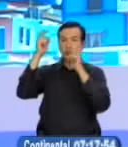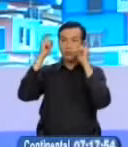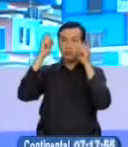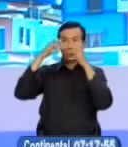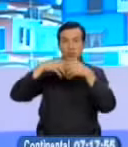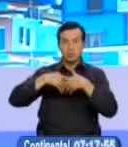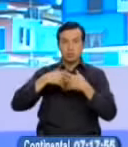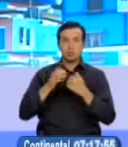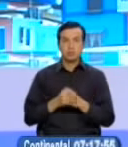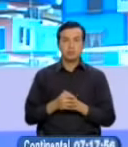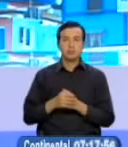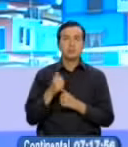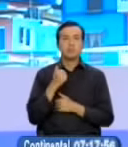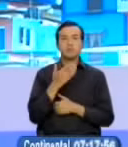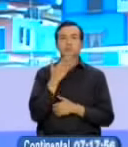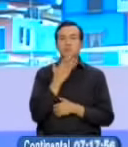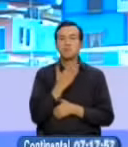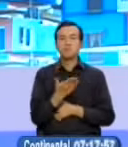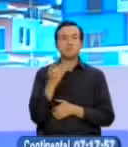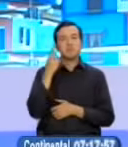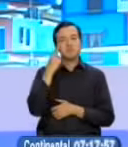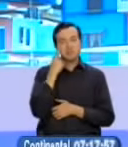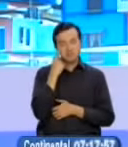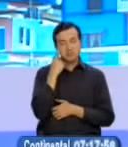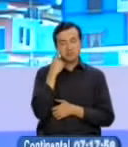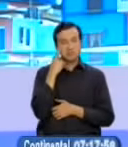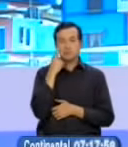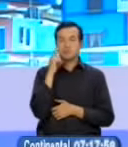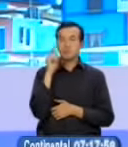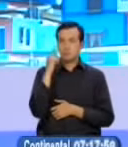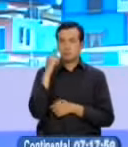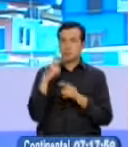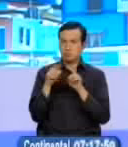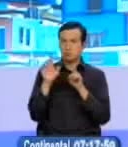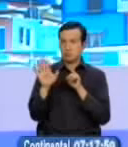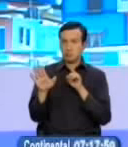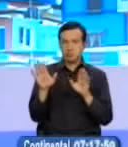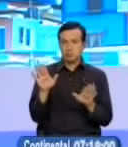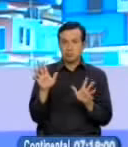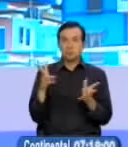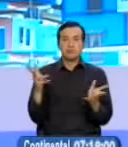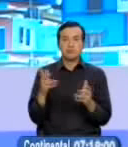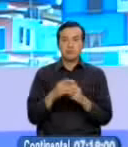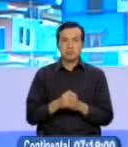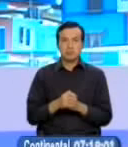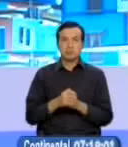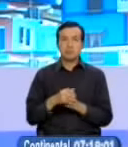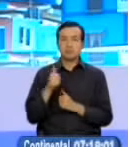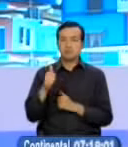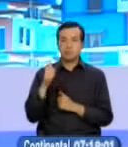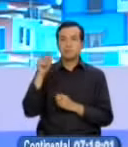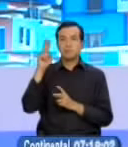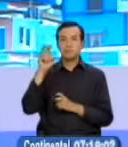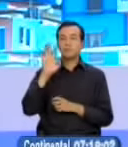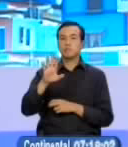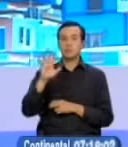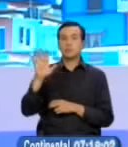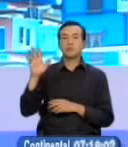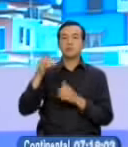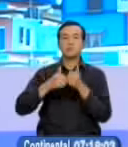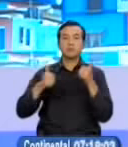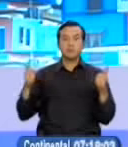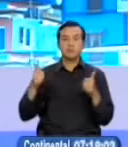crisis. Creo que desde ese punto de vista sí podría hacer una distinción, o se esperaría que la haga respecto a la postura de estos dos